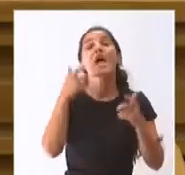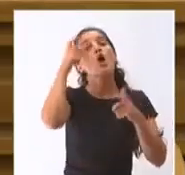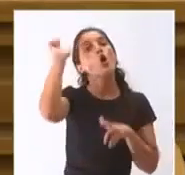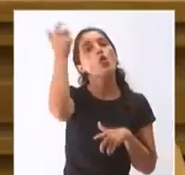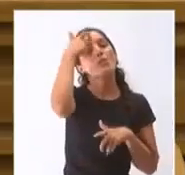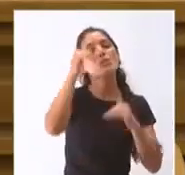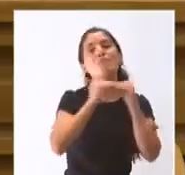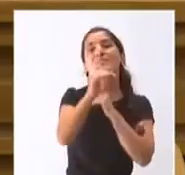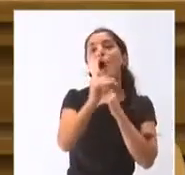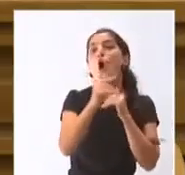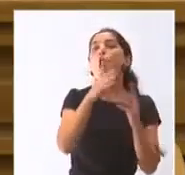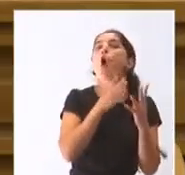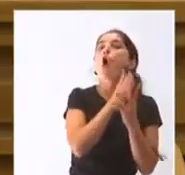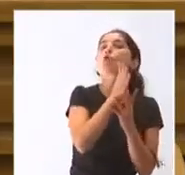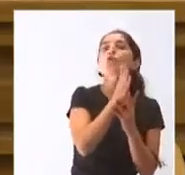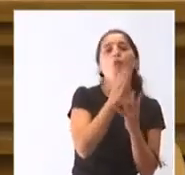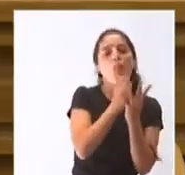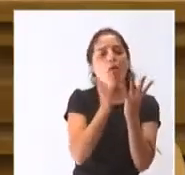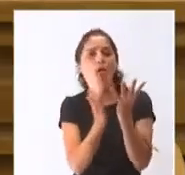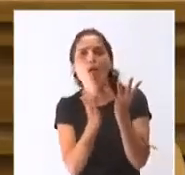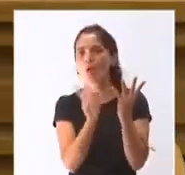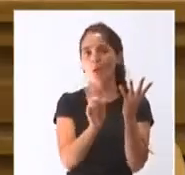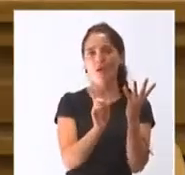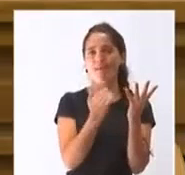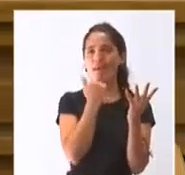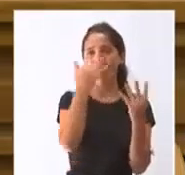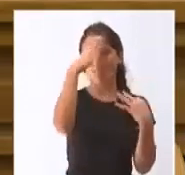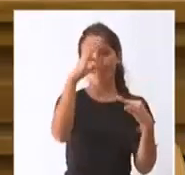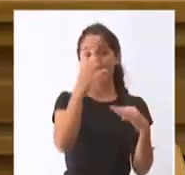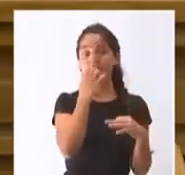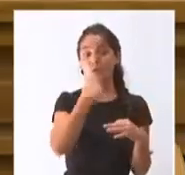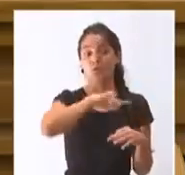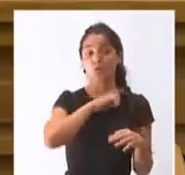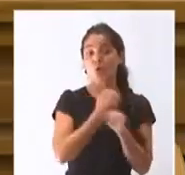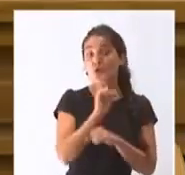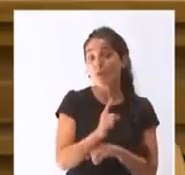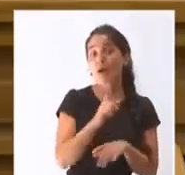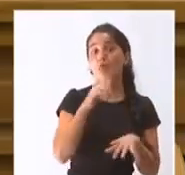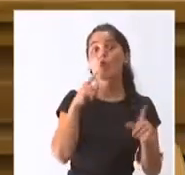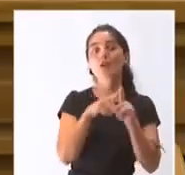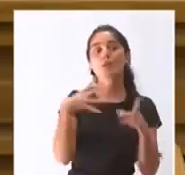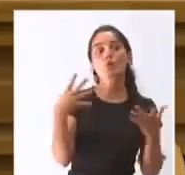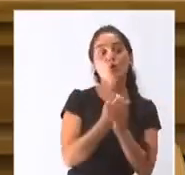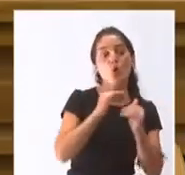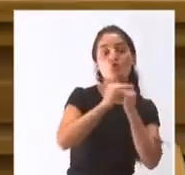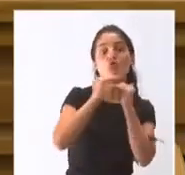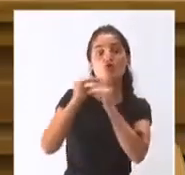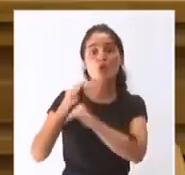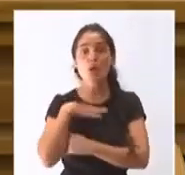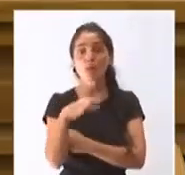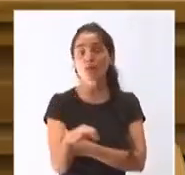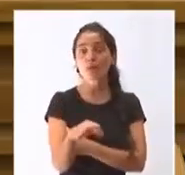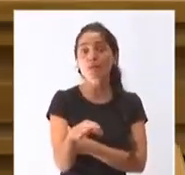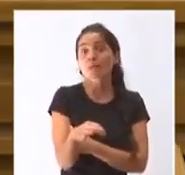es casi absurdo porque si no trabajamos porque todo esto sea sostenible pues entonces es insostenible y por